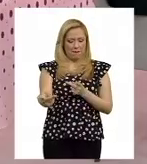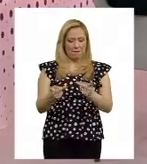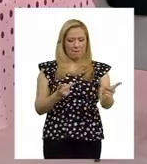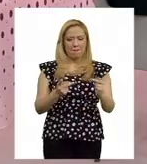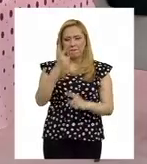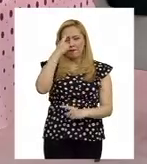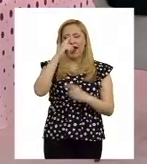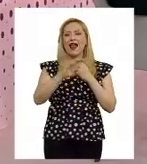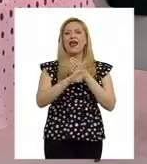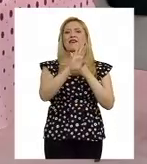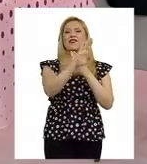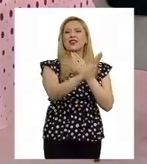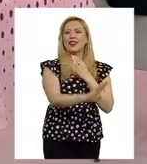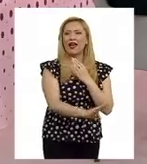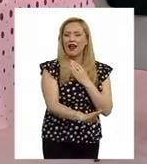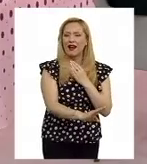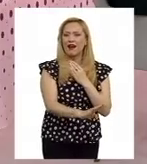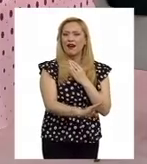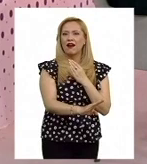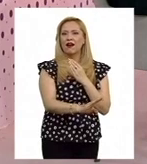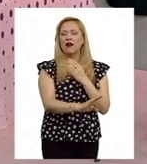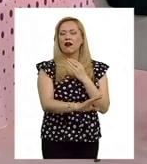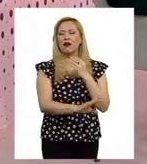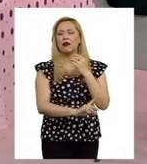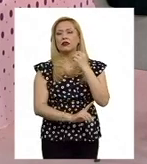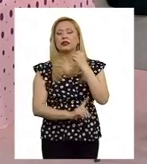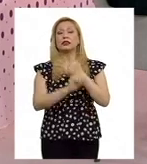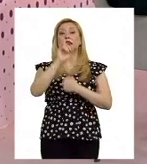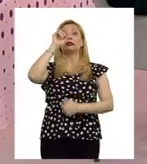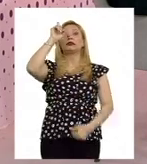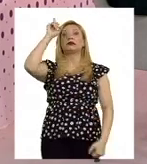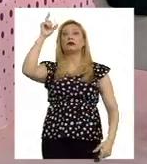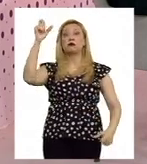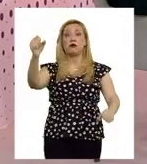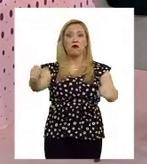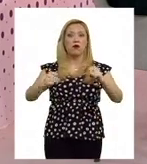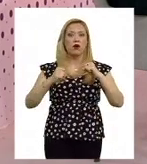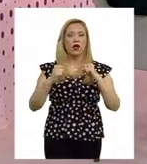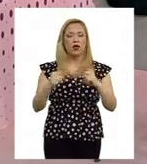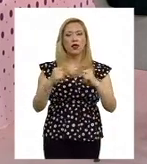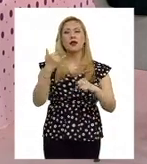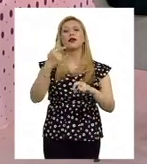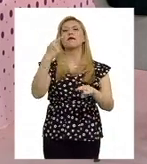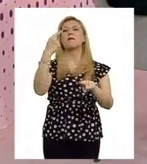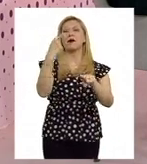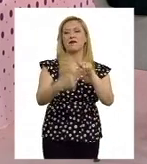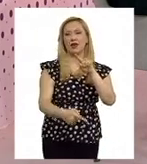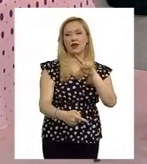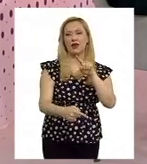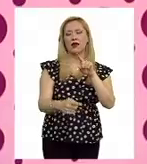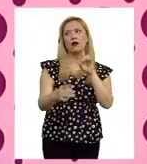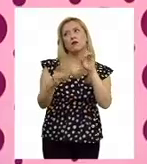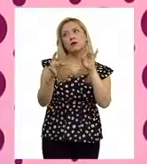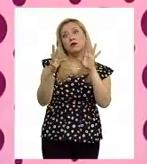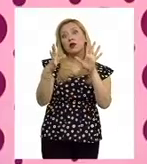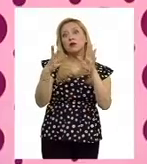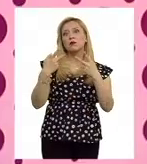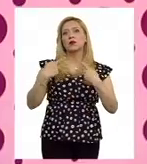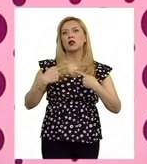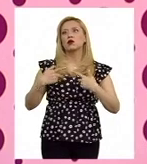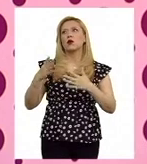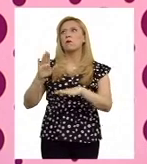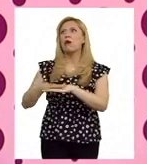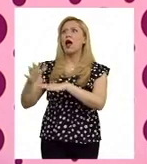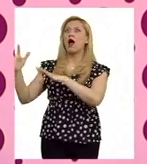para evitar, digamos, la afectación que ya está existiendo y prevenir también la llegada tal vez de estas personas a